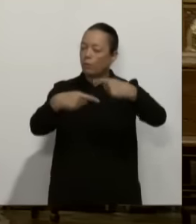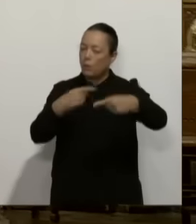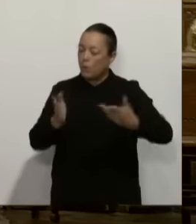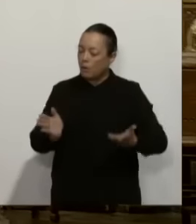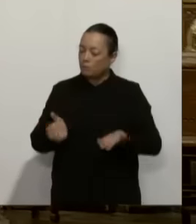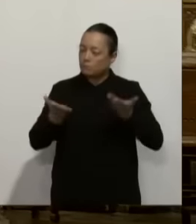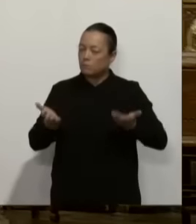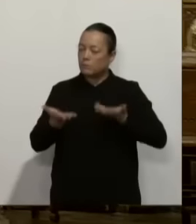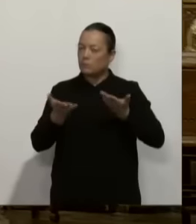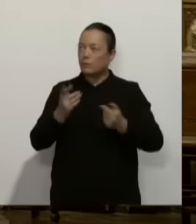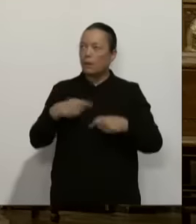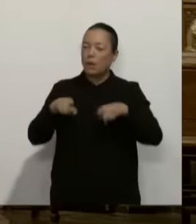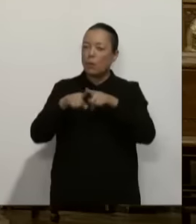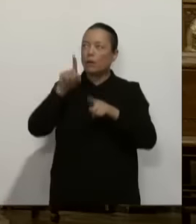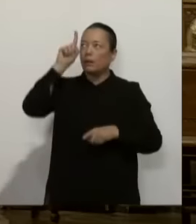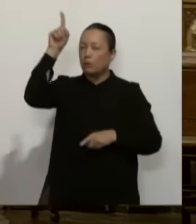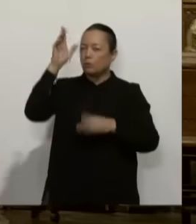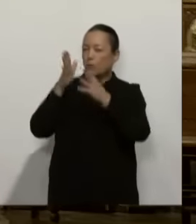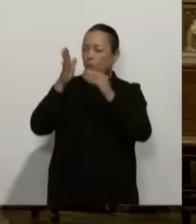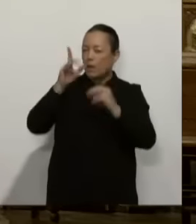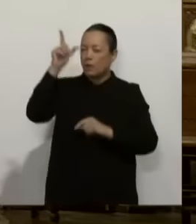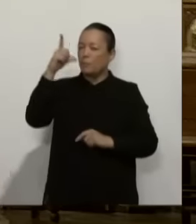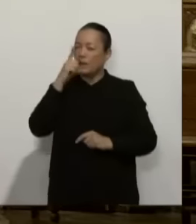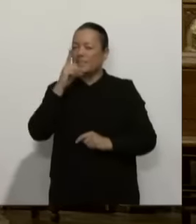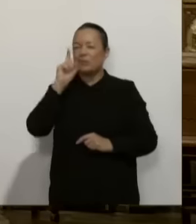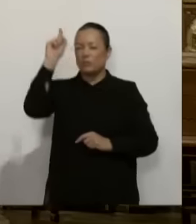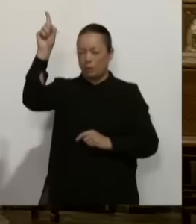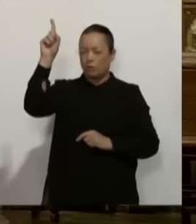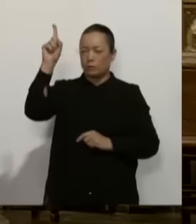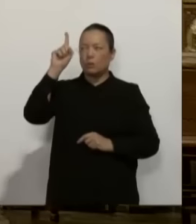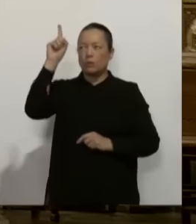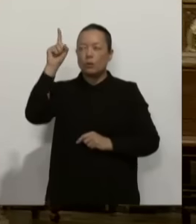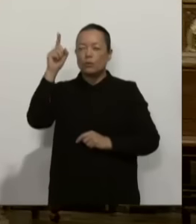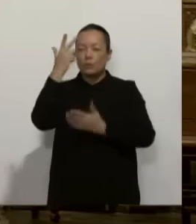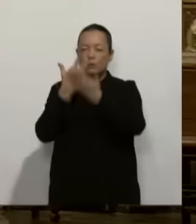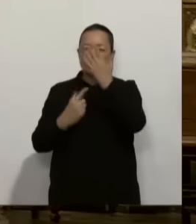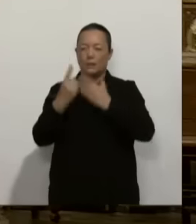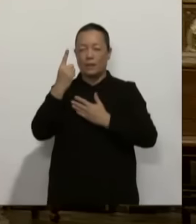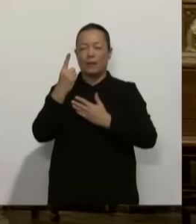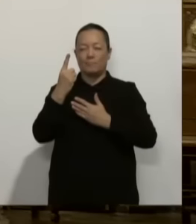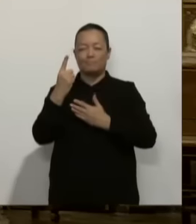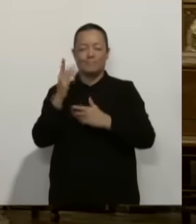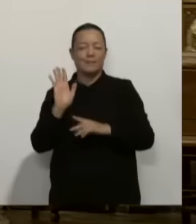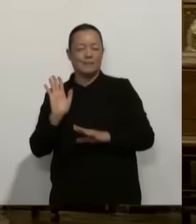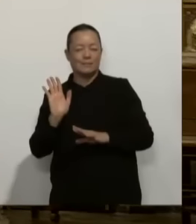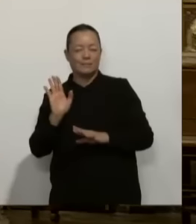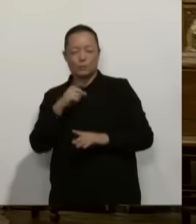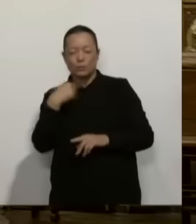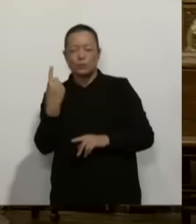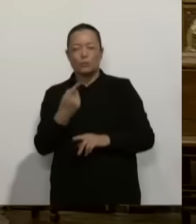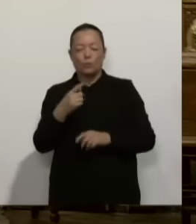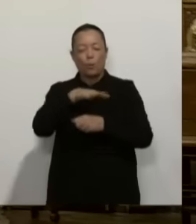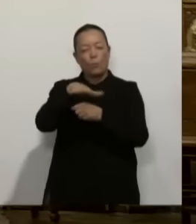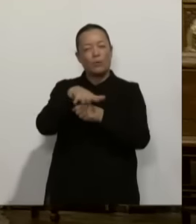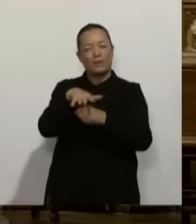Y es que Dios es Dios familia, Dios amor, Dios Trinidad. De tal palo, tal astilla,